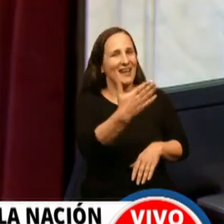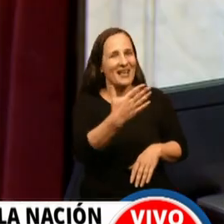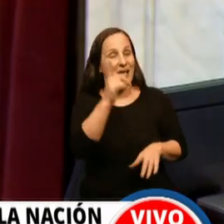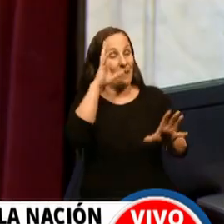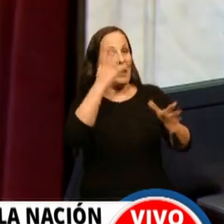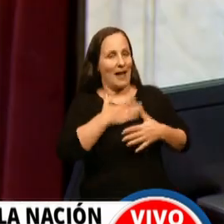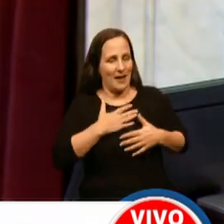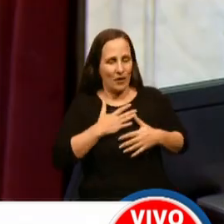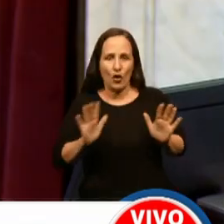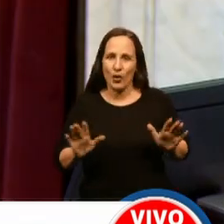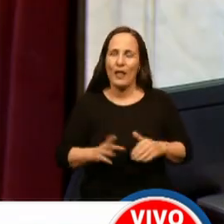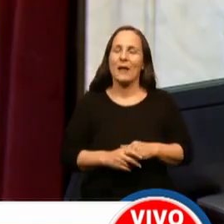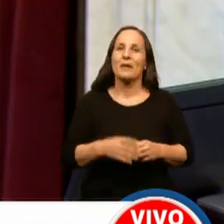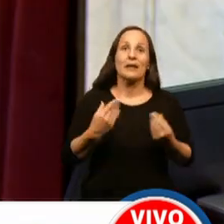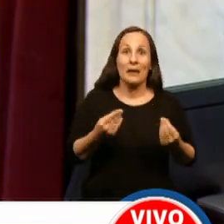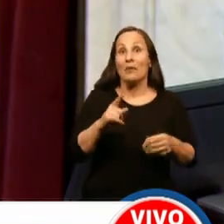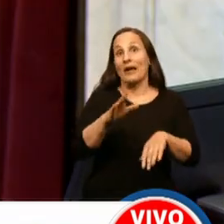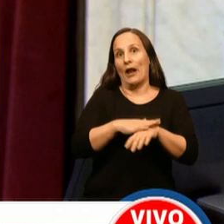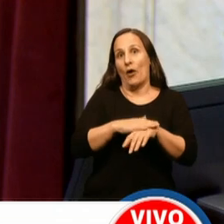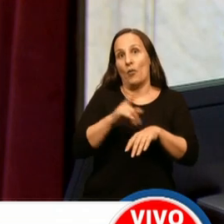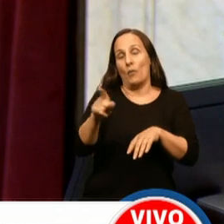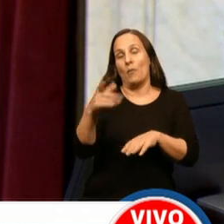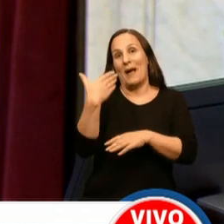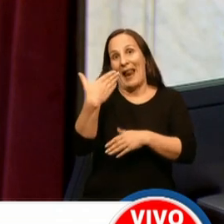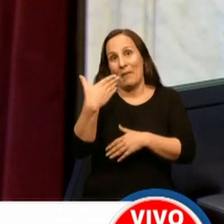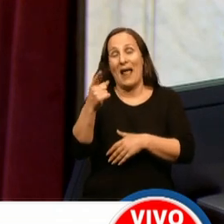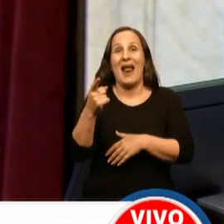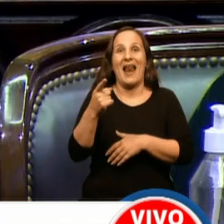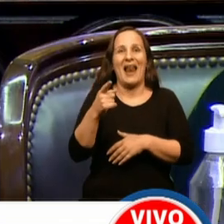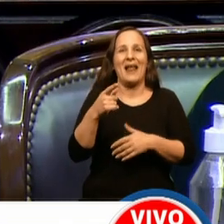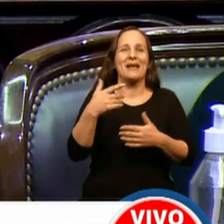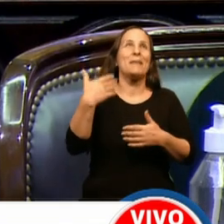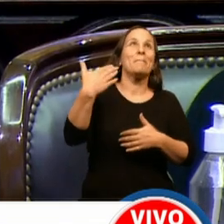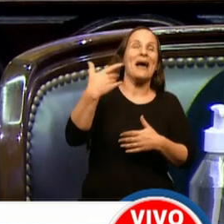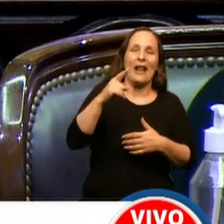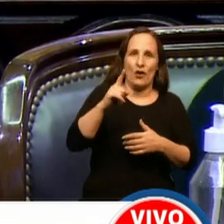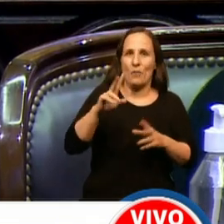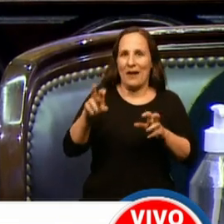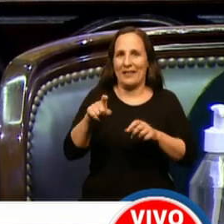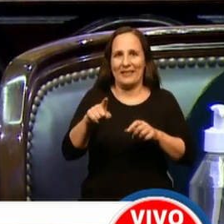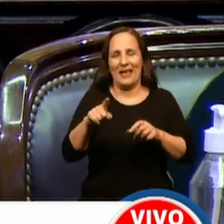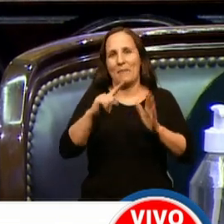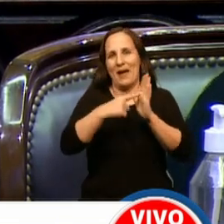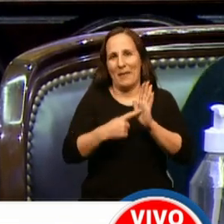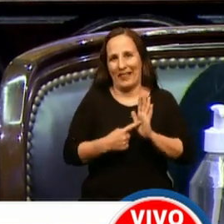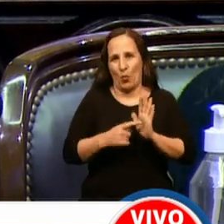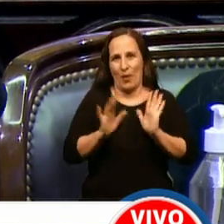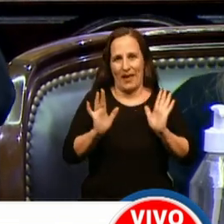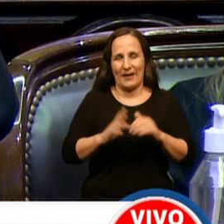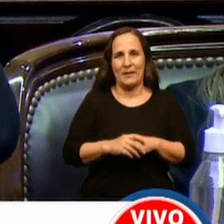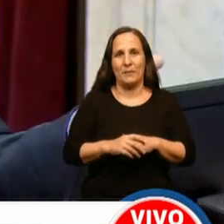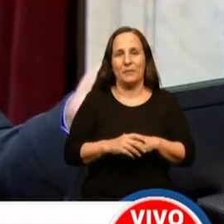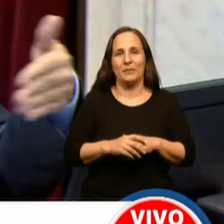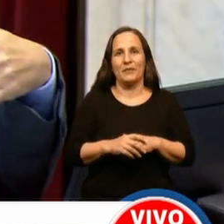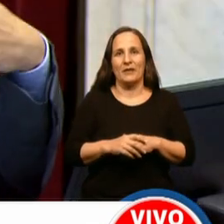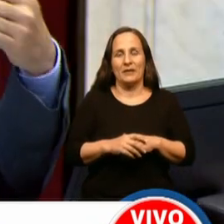por recordarme no para que hiciera uso de la palabra artística discutiendo en particular hubiese